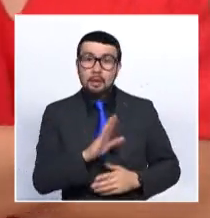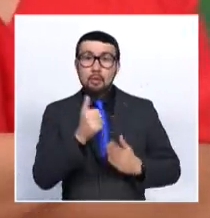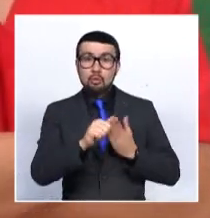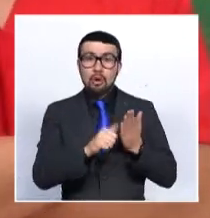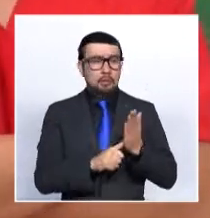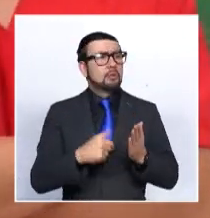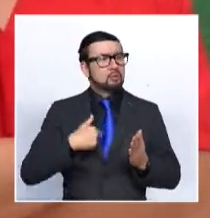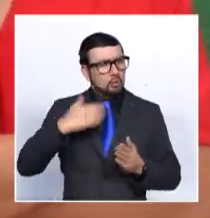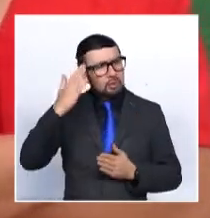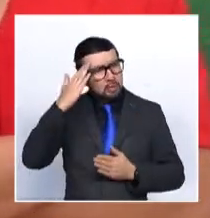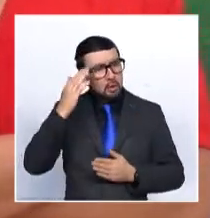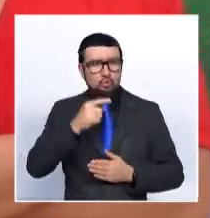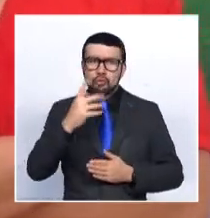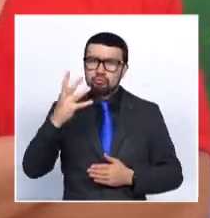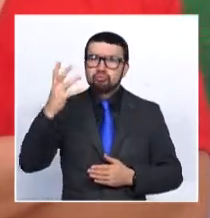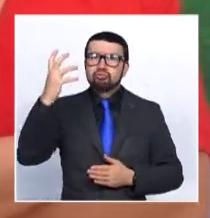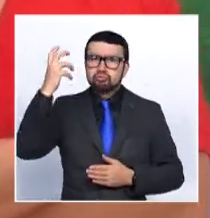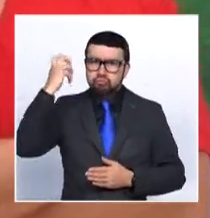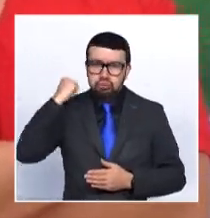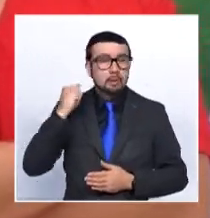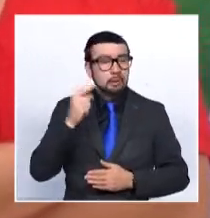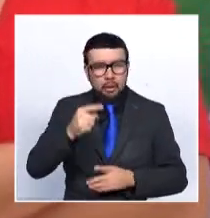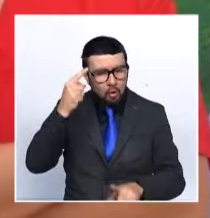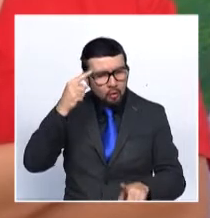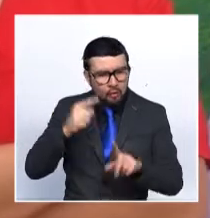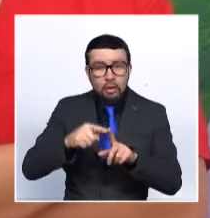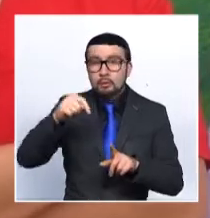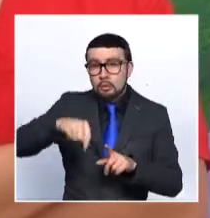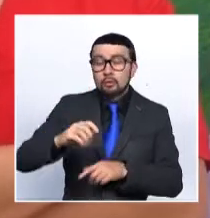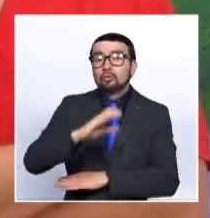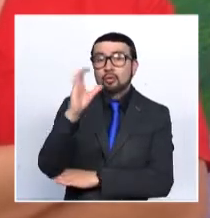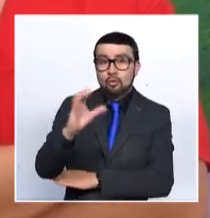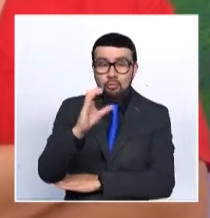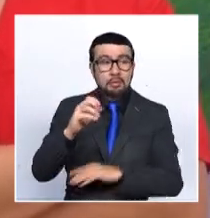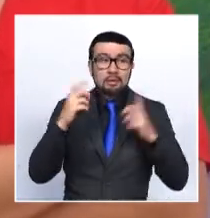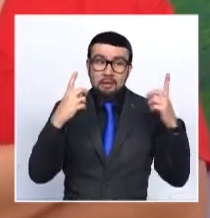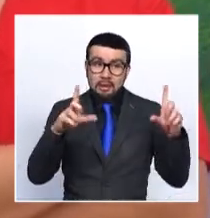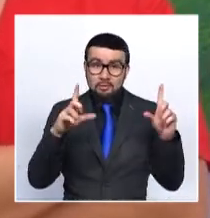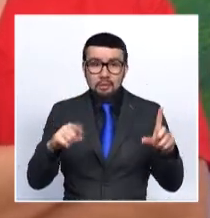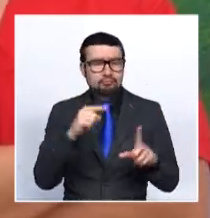más antiguo dedicado a la salud en Colombia por televisión.